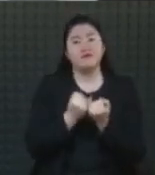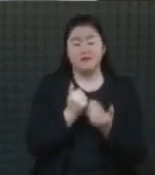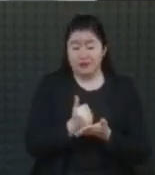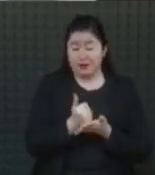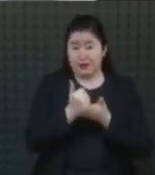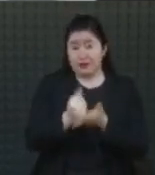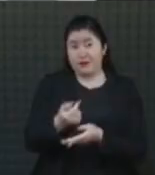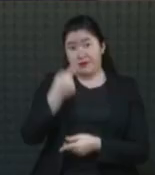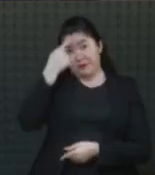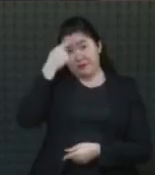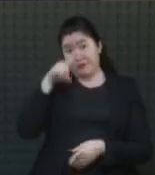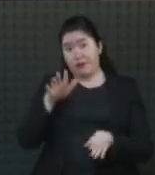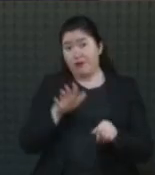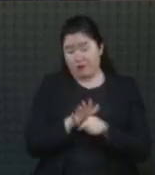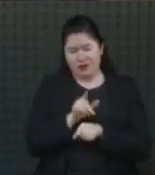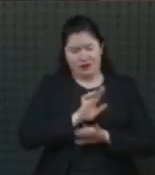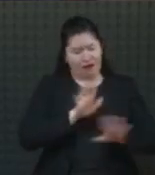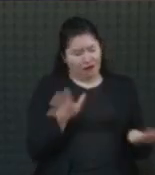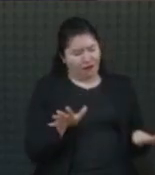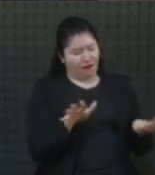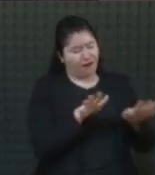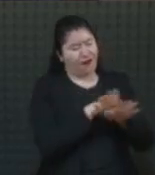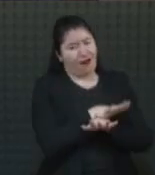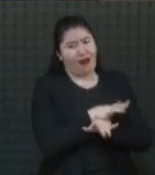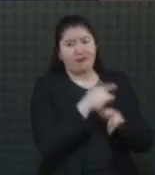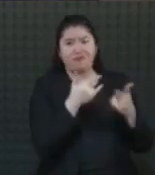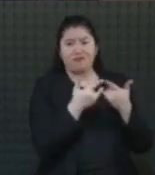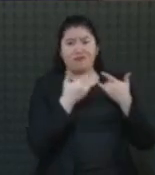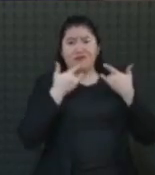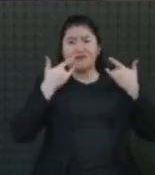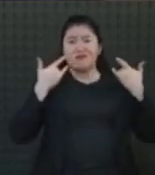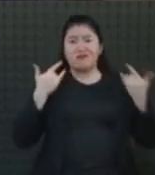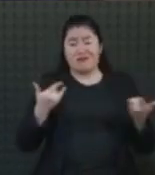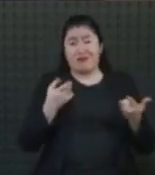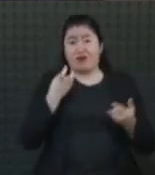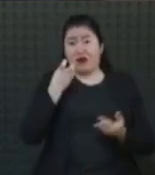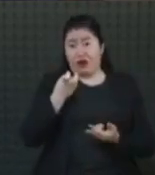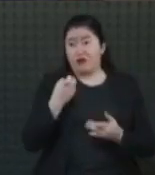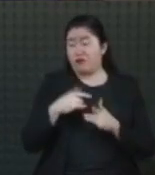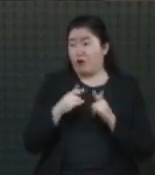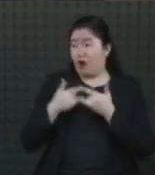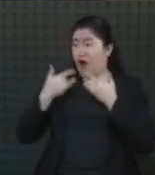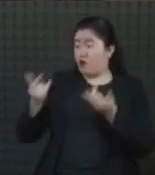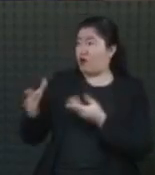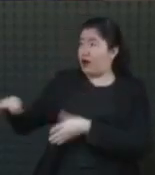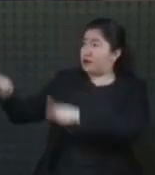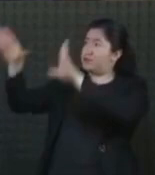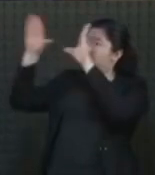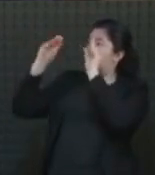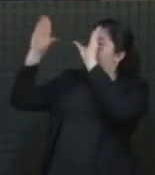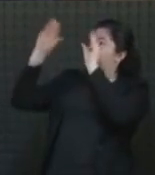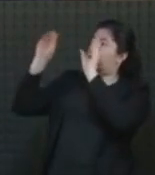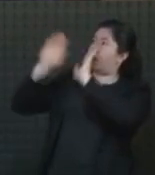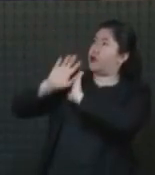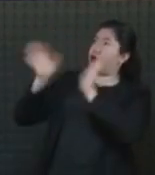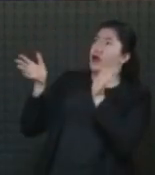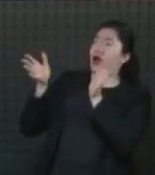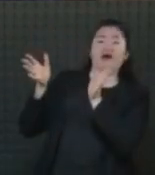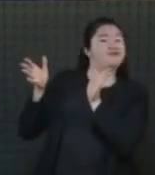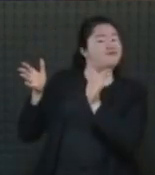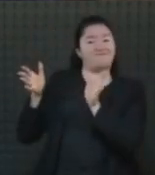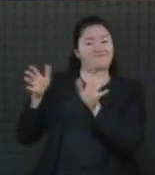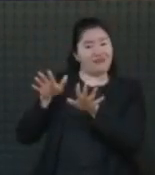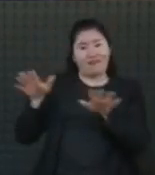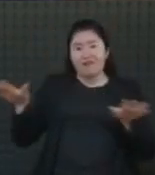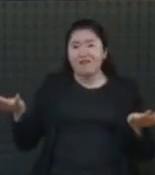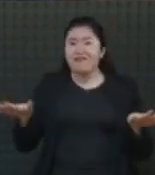cambio en la manera en que hemos visto la historia o que nos han enseñado la historia. Ayer o antier,